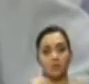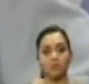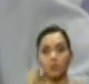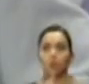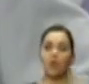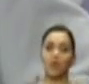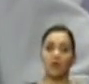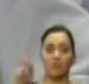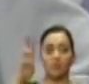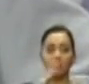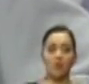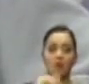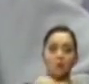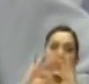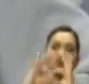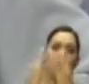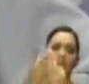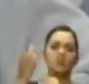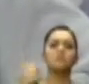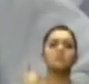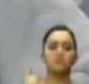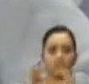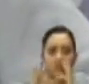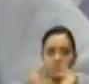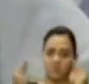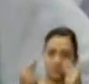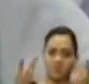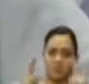Miami, pues. Sí, ¿qué familia tiene en Miami?